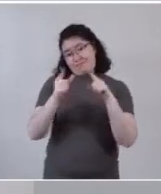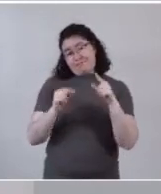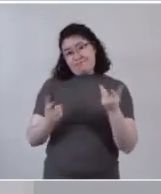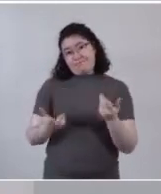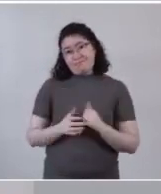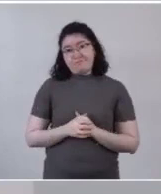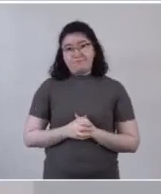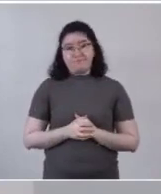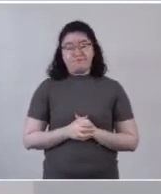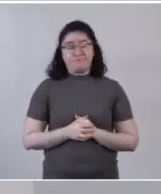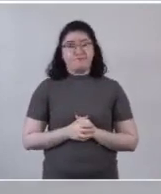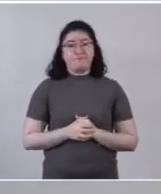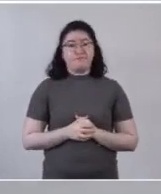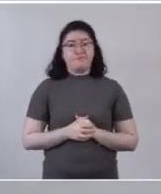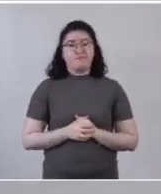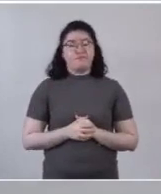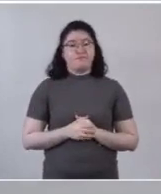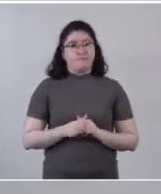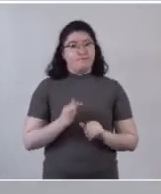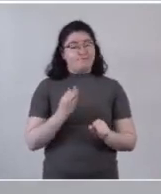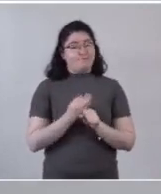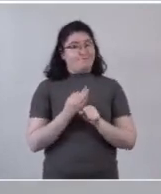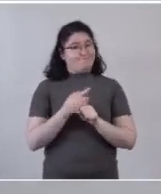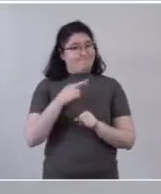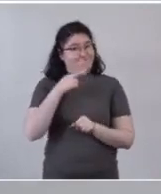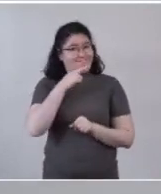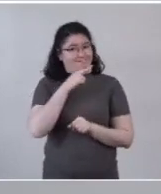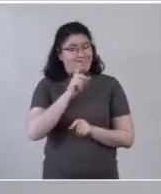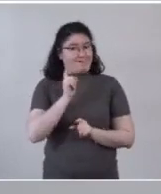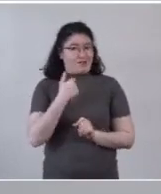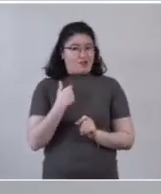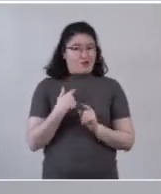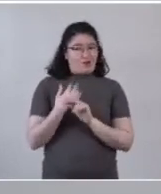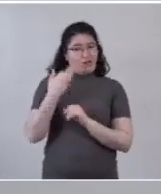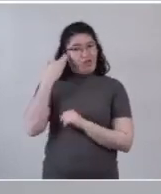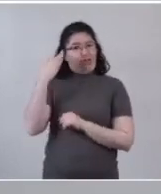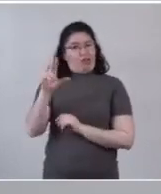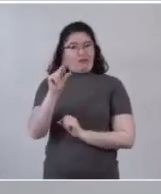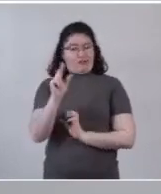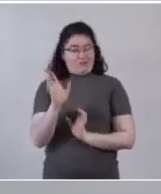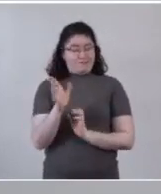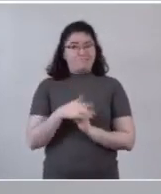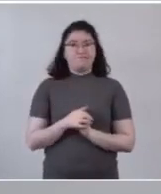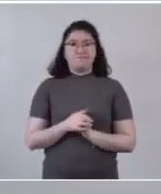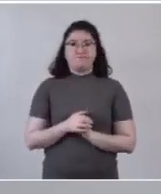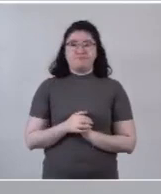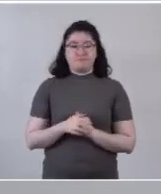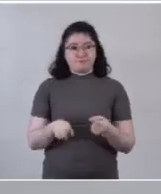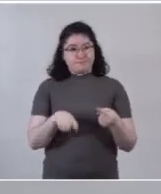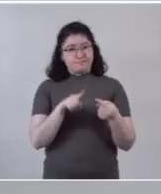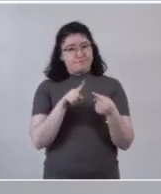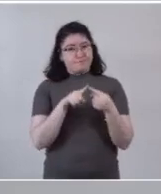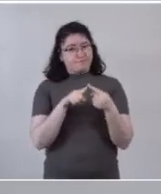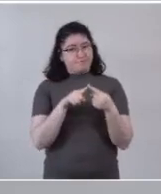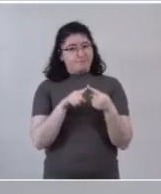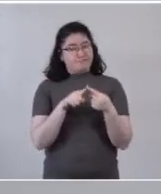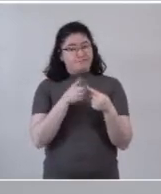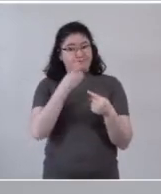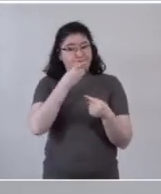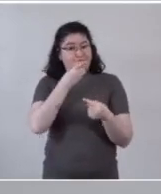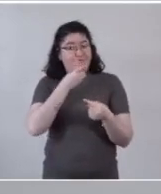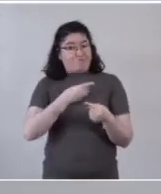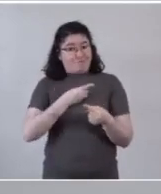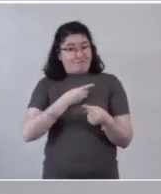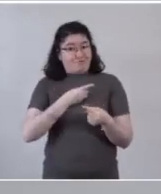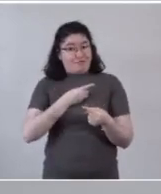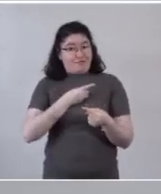Doctora, rápidamente, espero no prolongarme tanto, varias precisiones. Una, nos había dicho que iban a llegar,